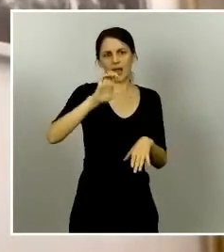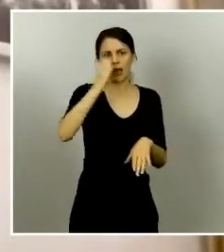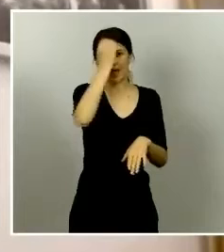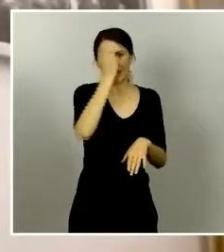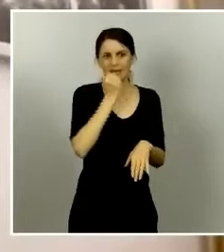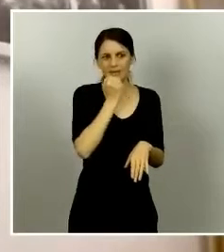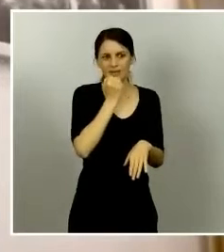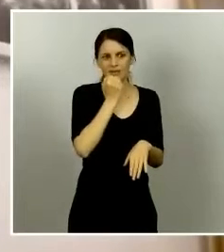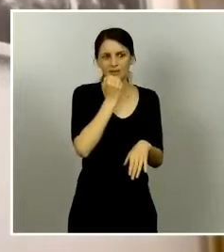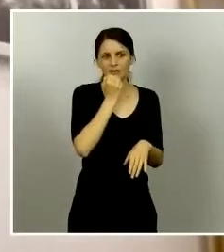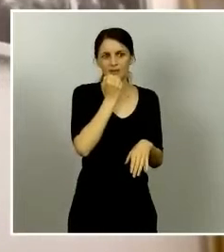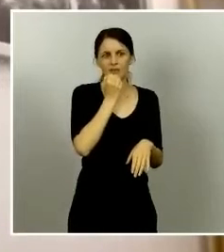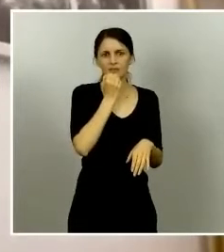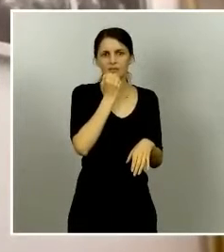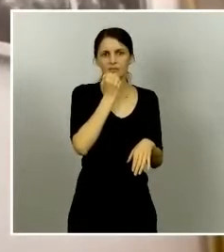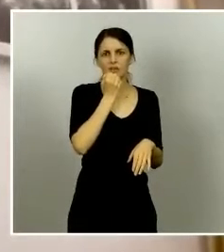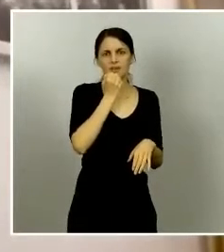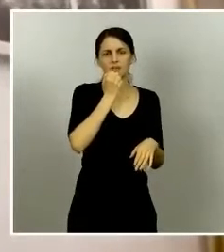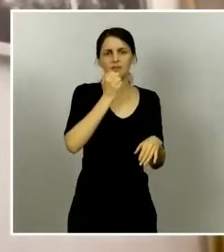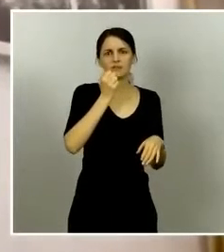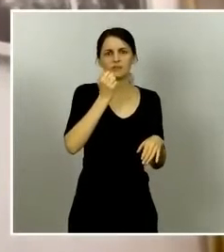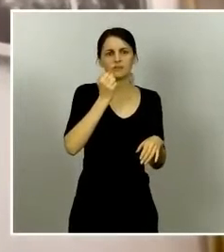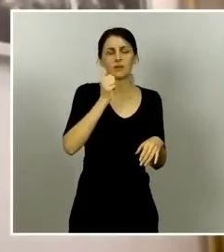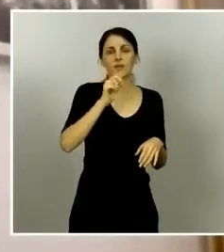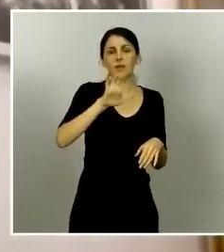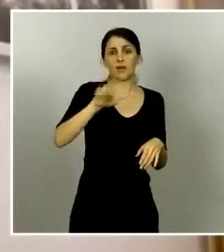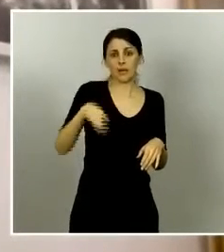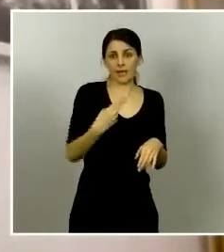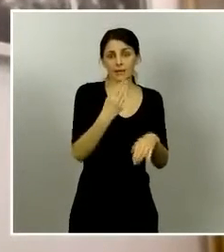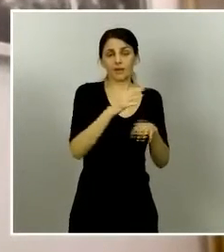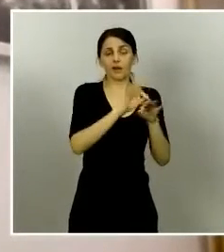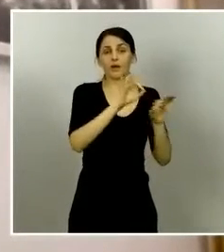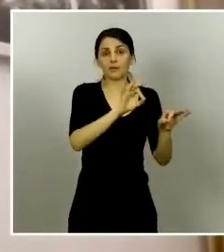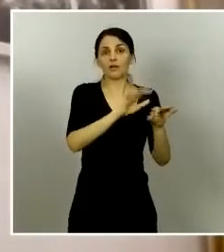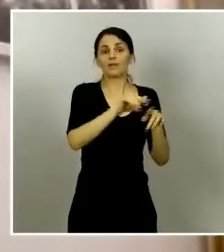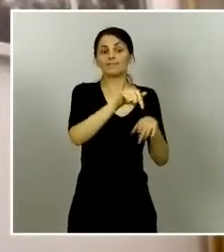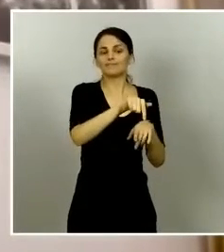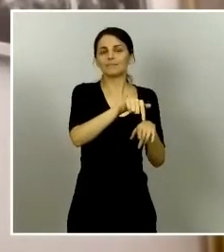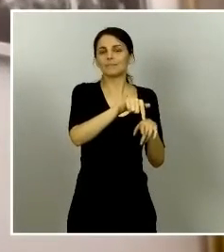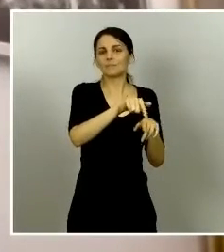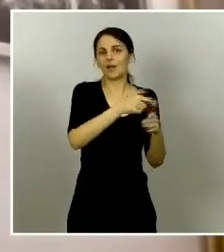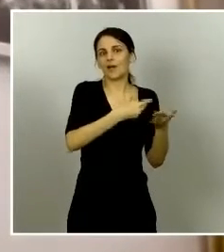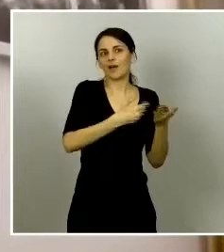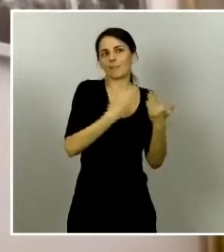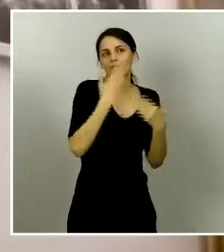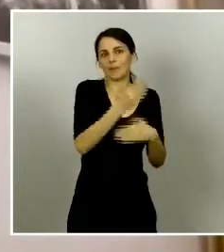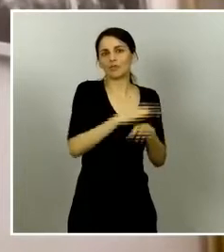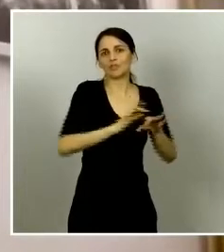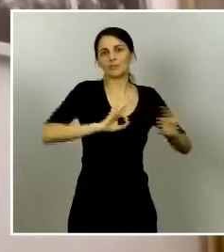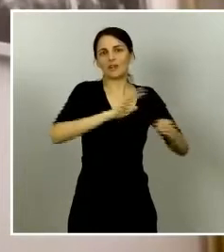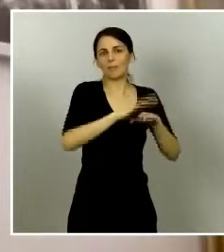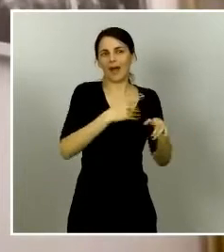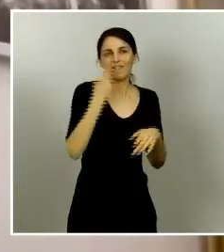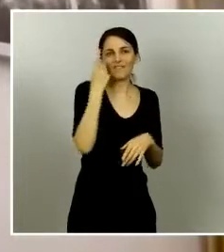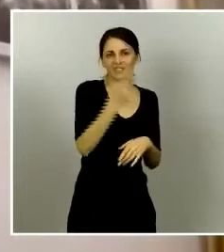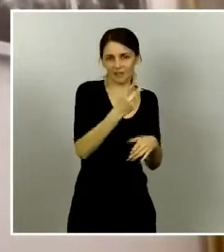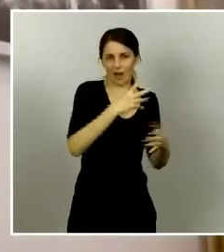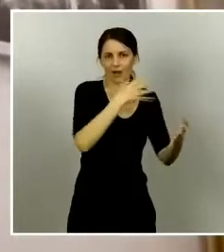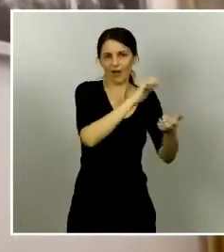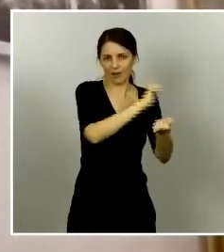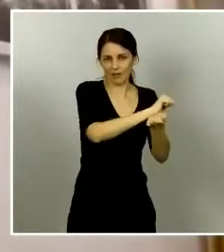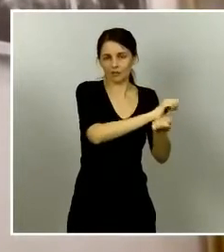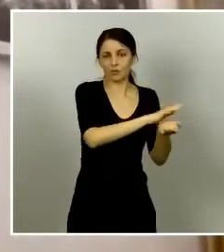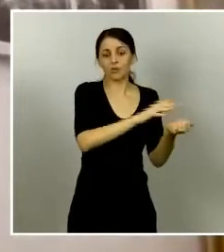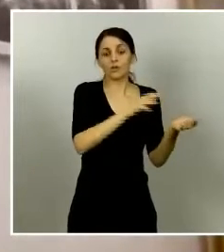ETA para que se salten el confinamiento. Instituciones penitenciarias han alegado razones humanitarias por la muerte del padre de un